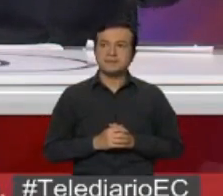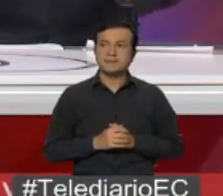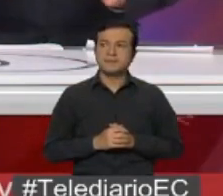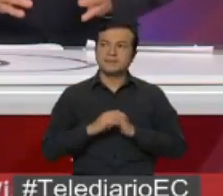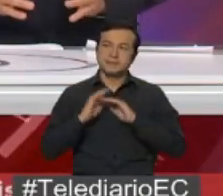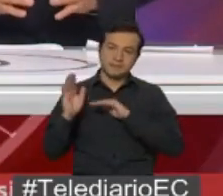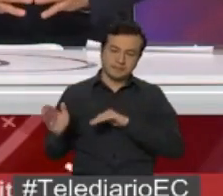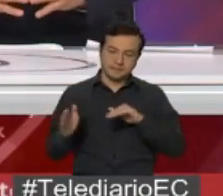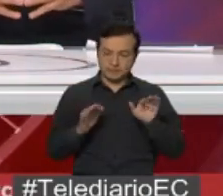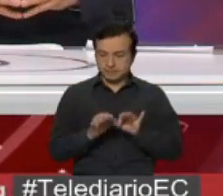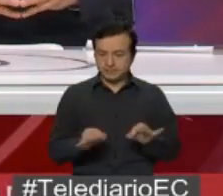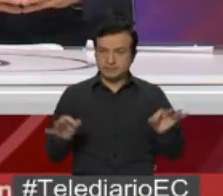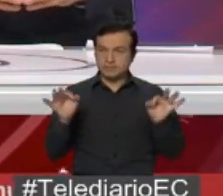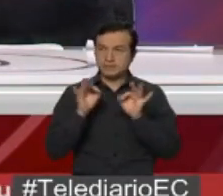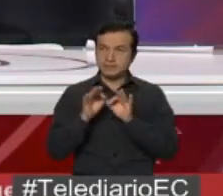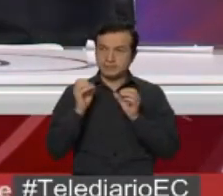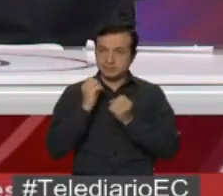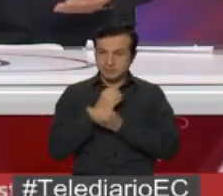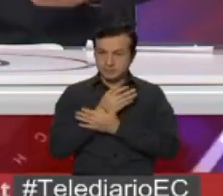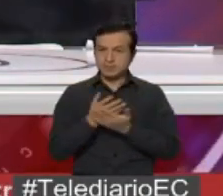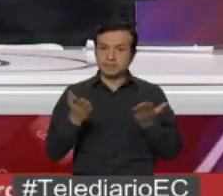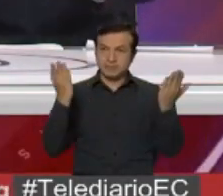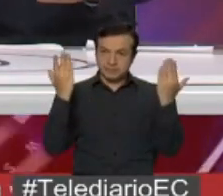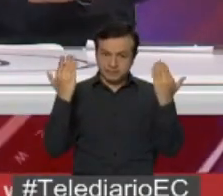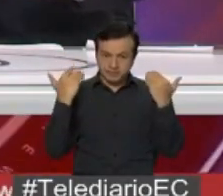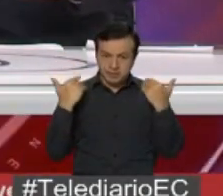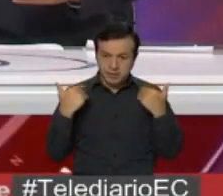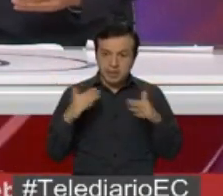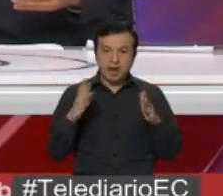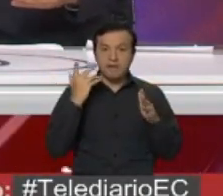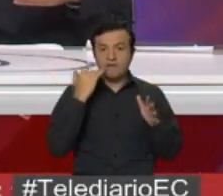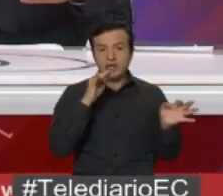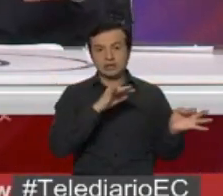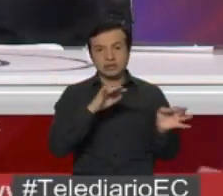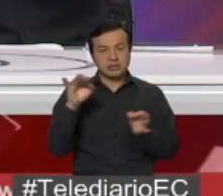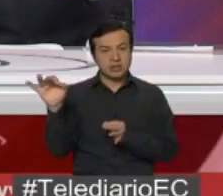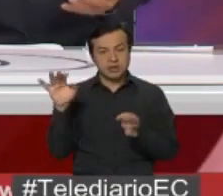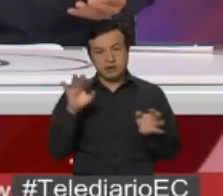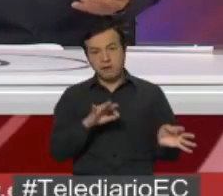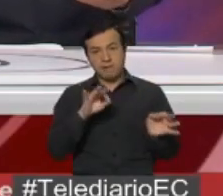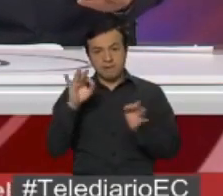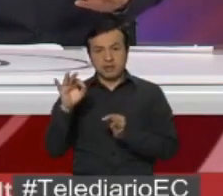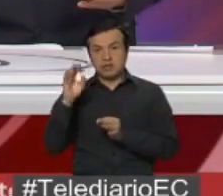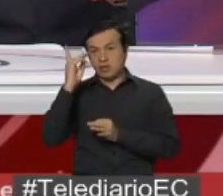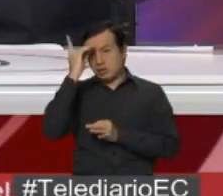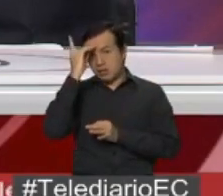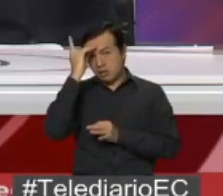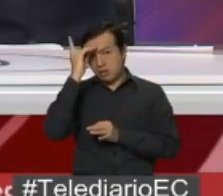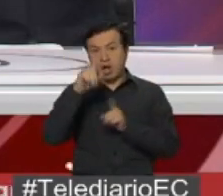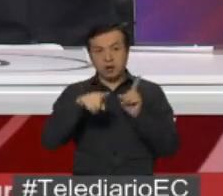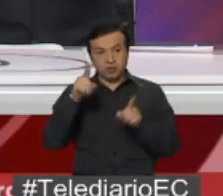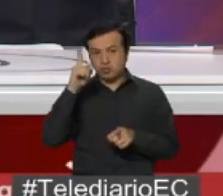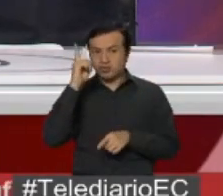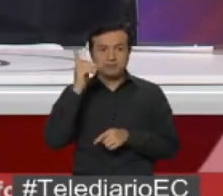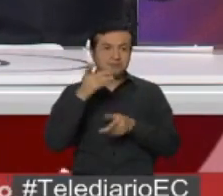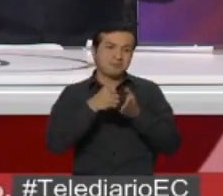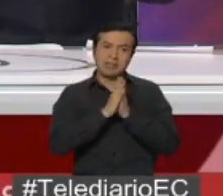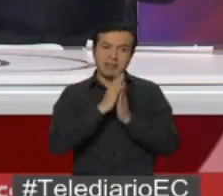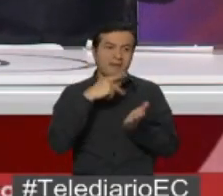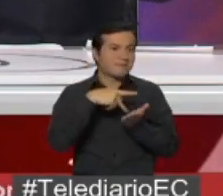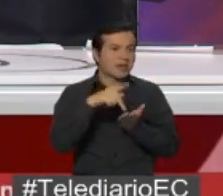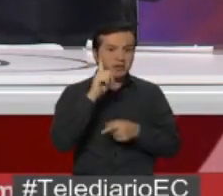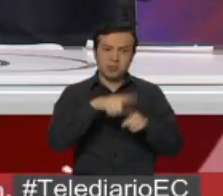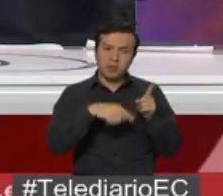es importante también señalar que a pesar de que ha habido este extraordinario de créditos que ha habido una reducción